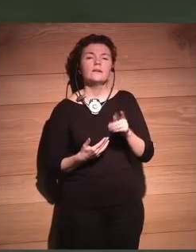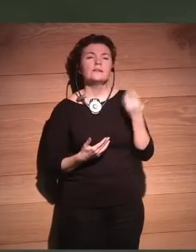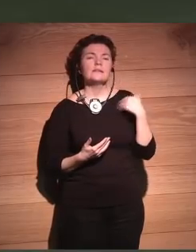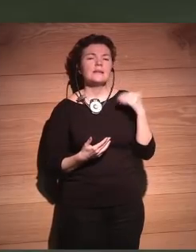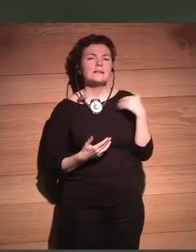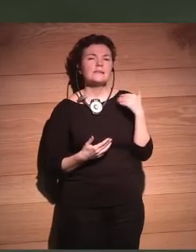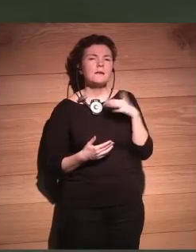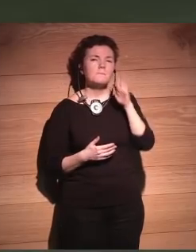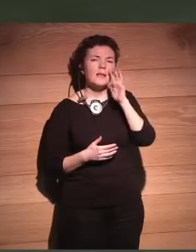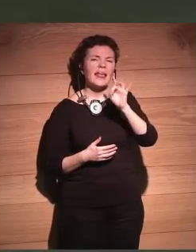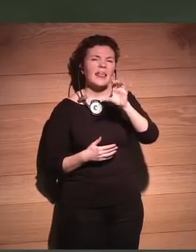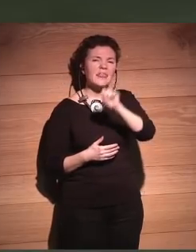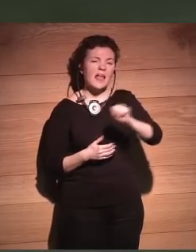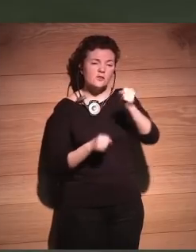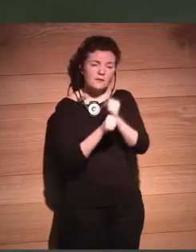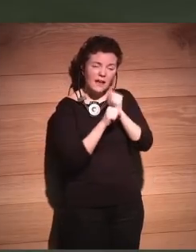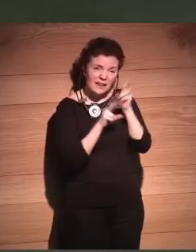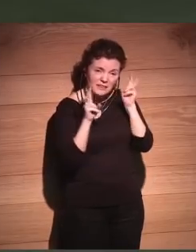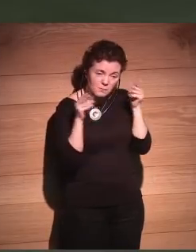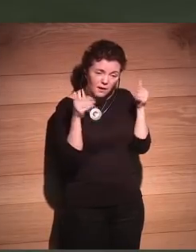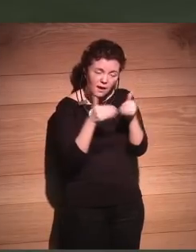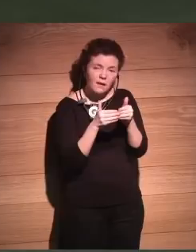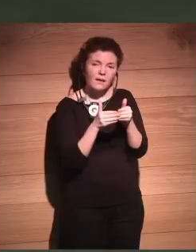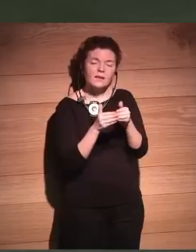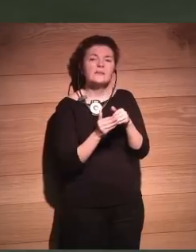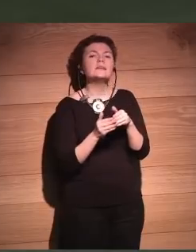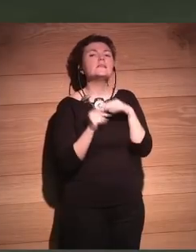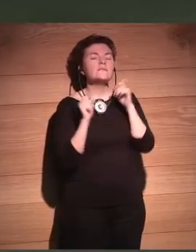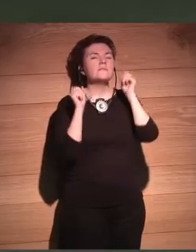lleva como 15 años trabajando en esto y ha visto que si